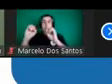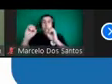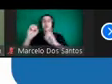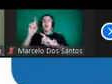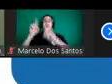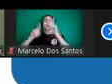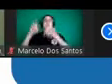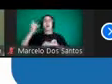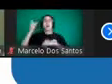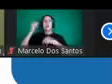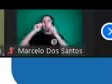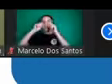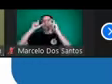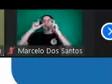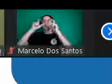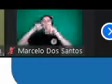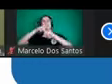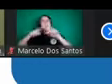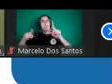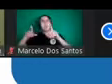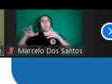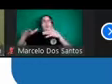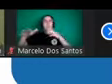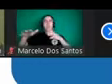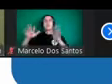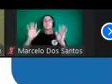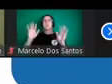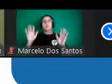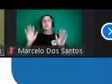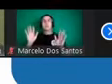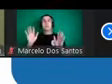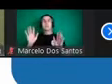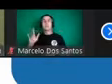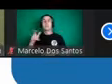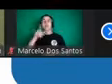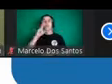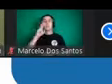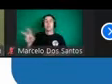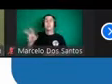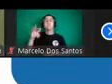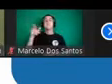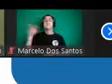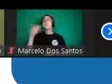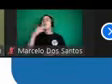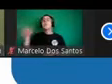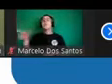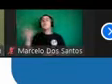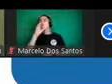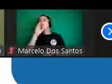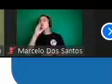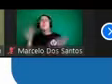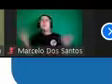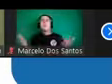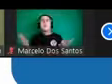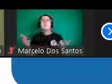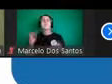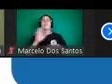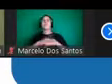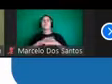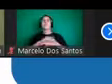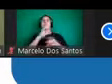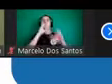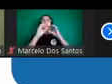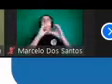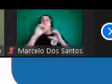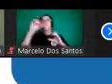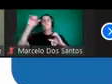barreras relacionadas, o sea, estas personas pueden experimentar generalmente barreras relacionadas al acceso a la comunicación y la información, ¿verdad?